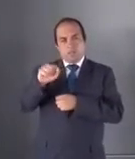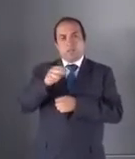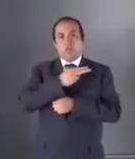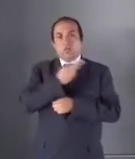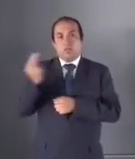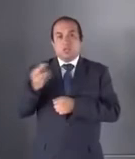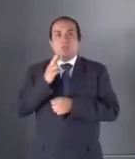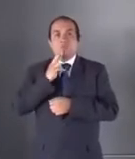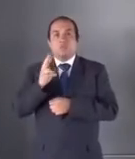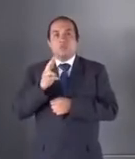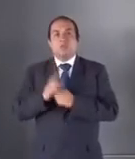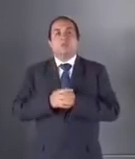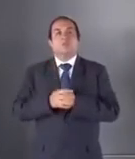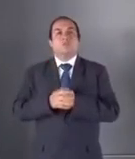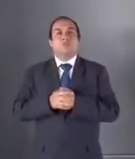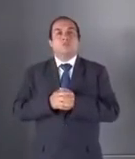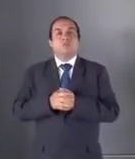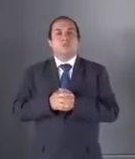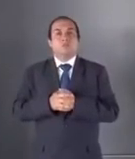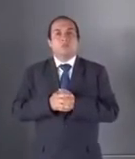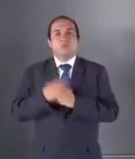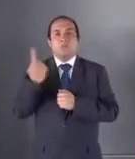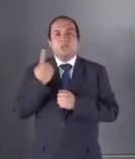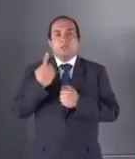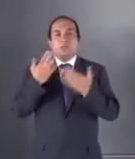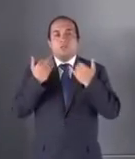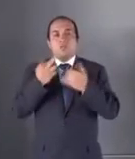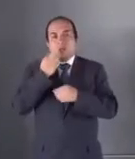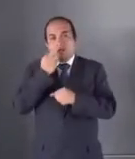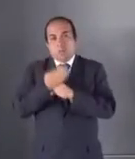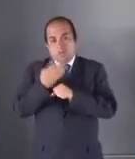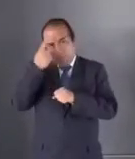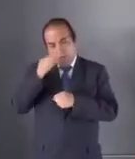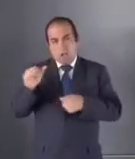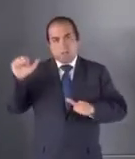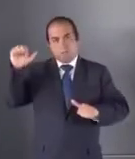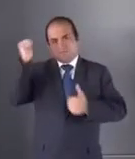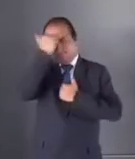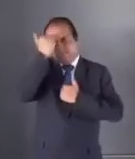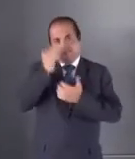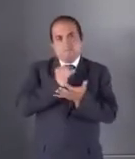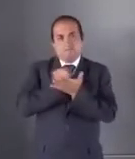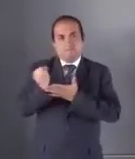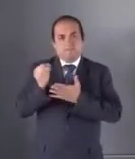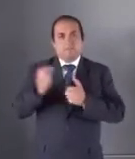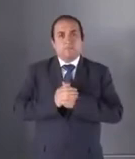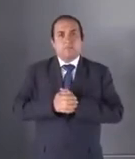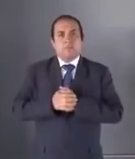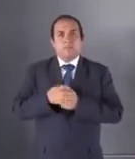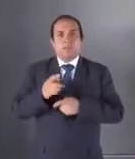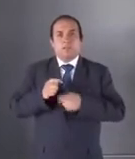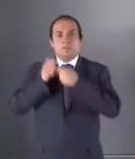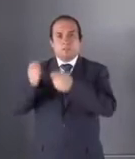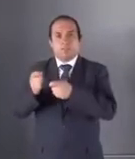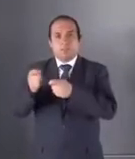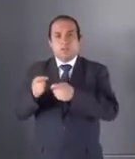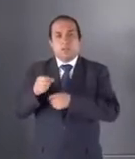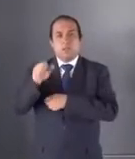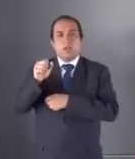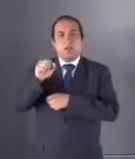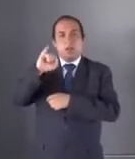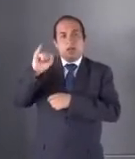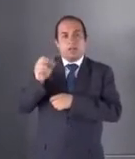los diputados que no hay ninguna razón para arrepentirse de la decisión de haber nombrado en su momento a Jesús